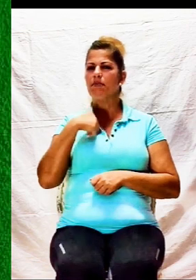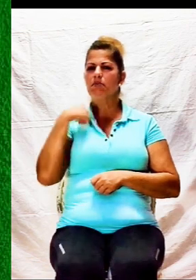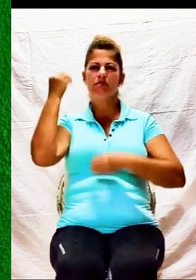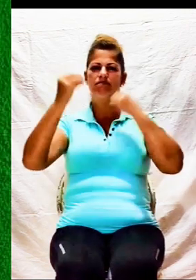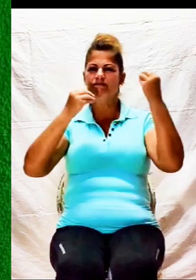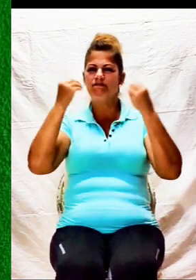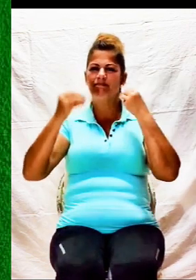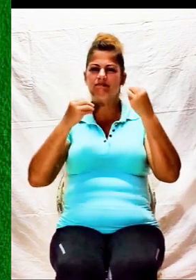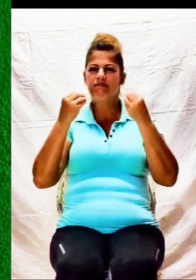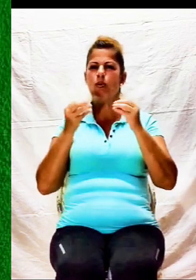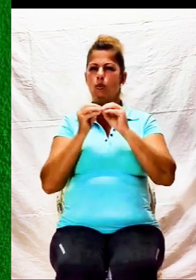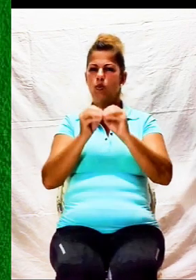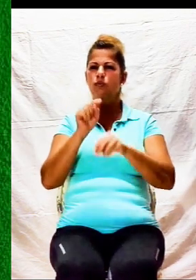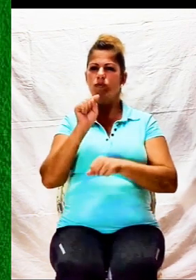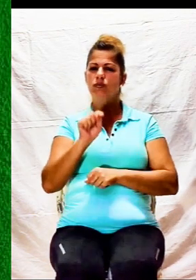tensiones?